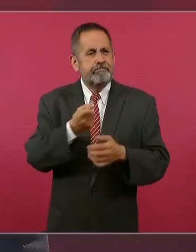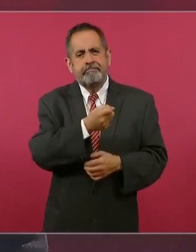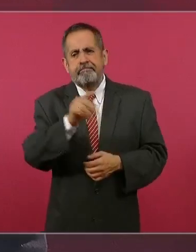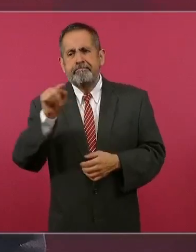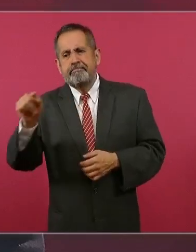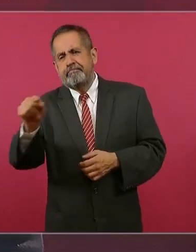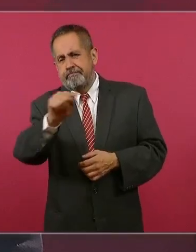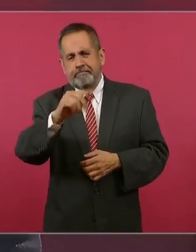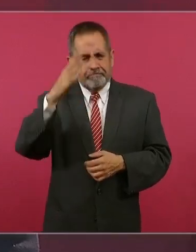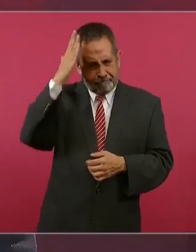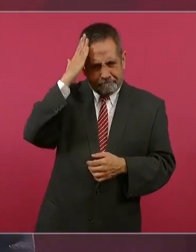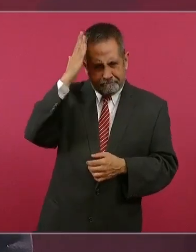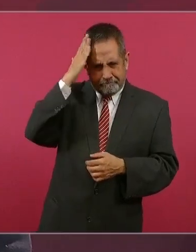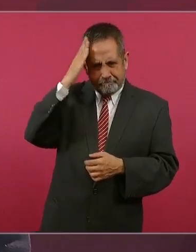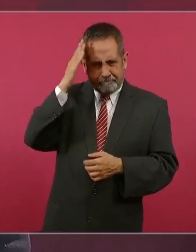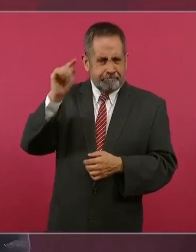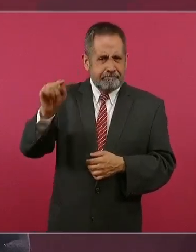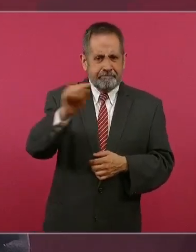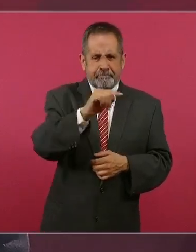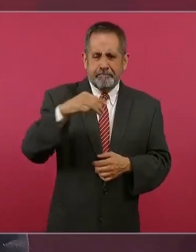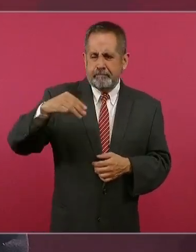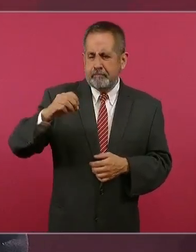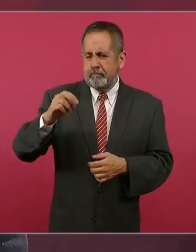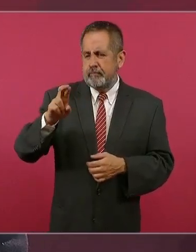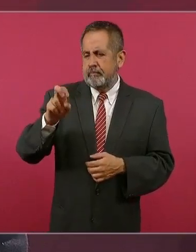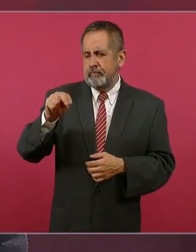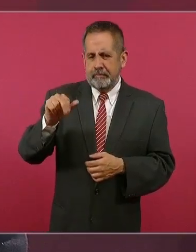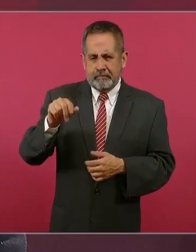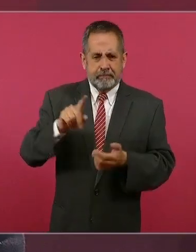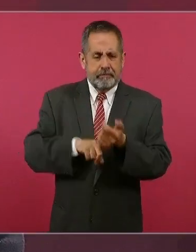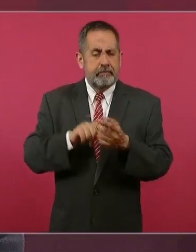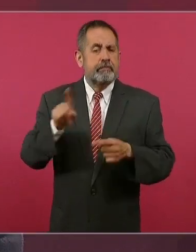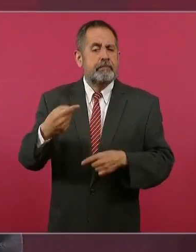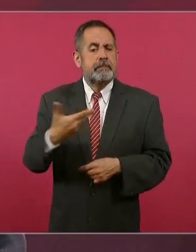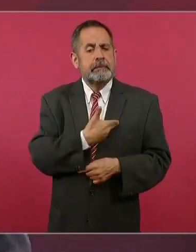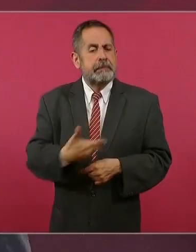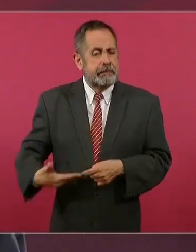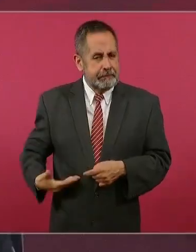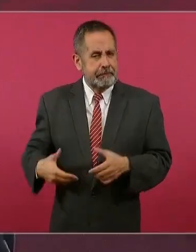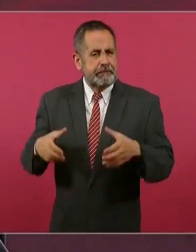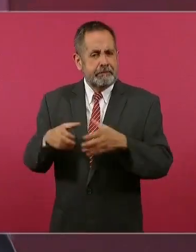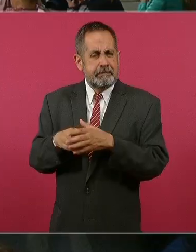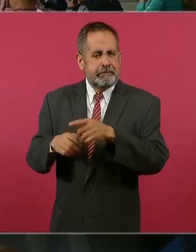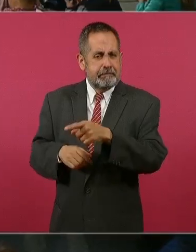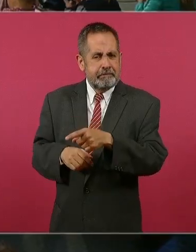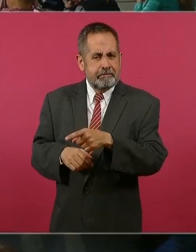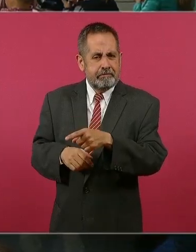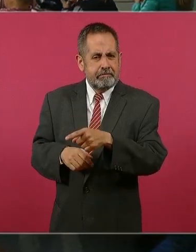dirigentes de Morena, el